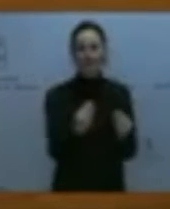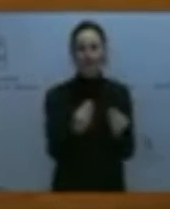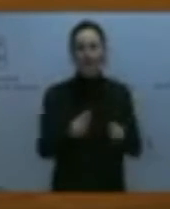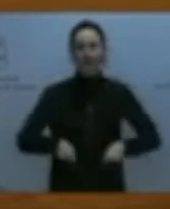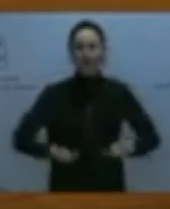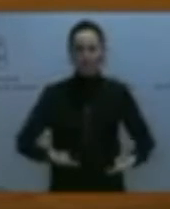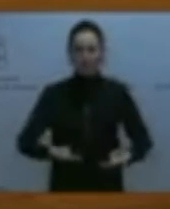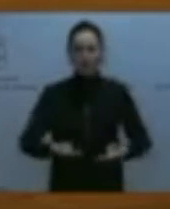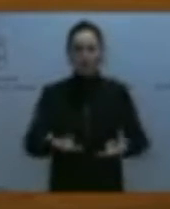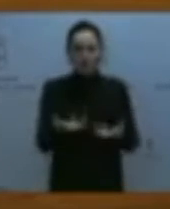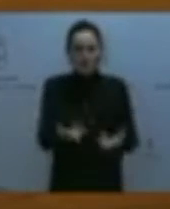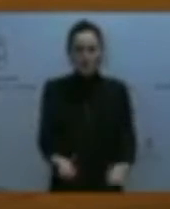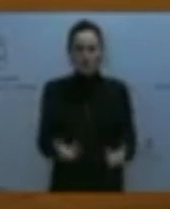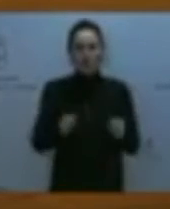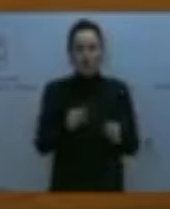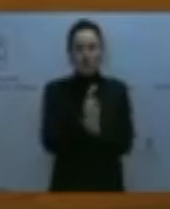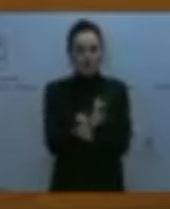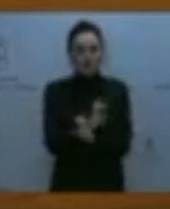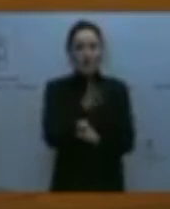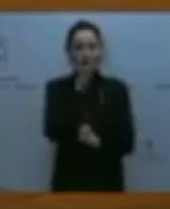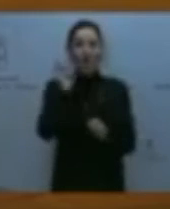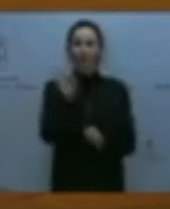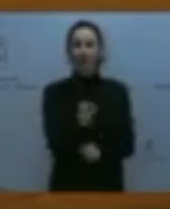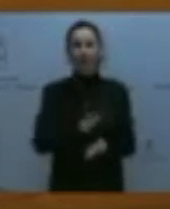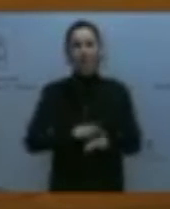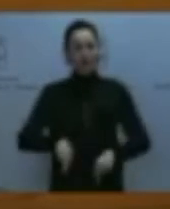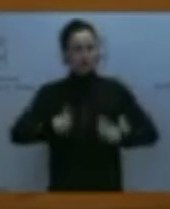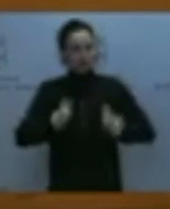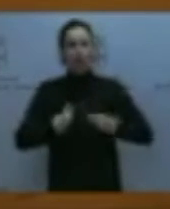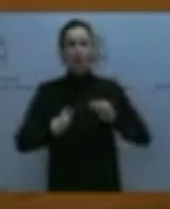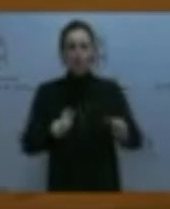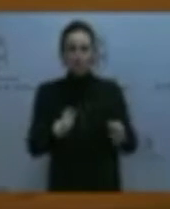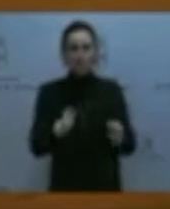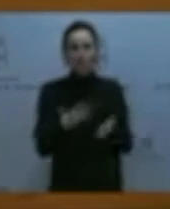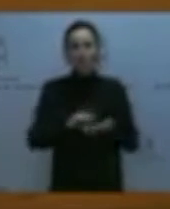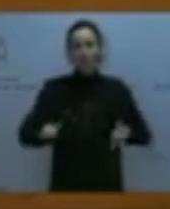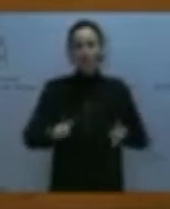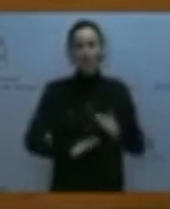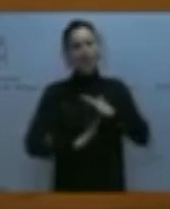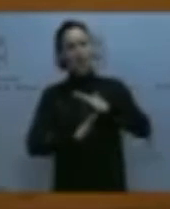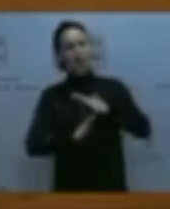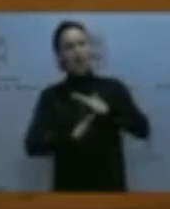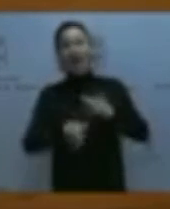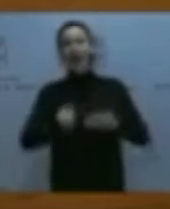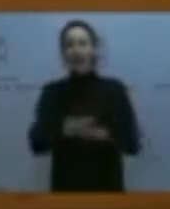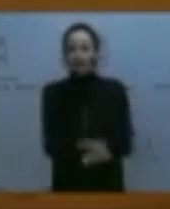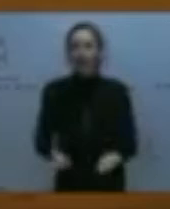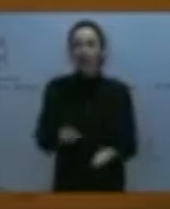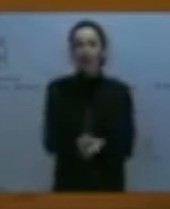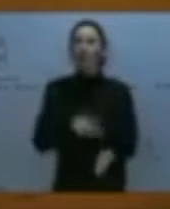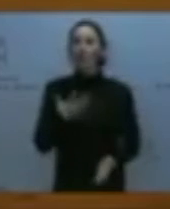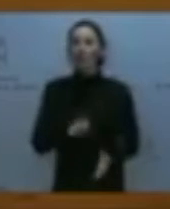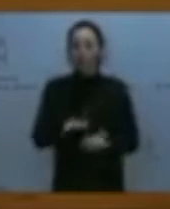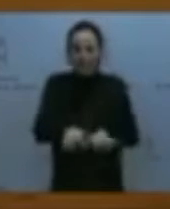forzosas, pues tienen que tener unos cupos que les permitan compensar estas paradas. Es decir, tienen que tener una